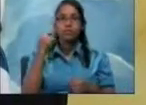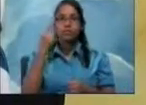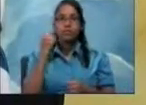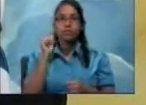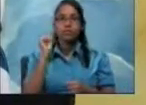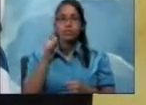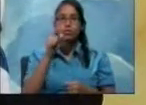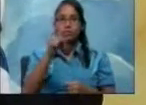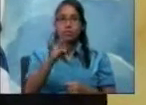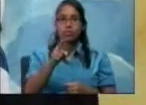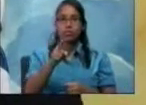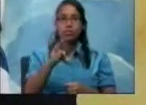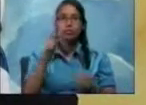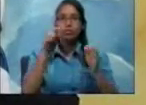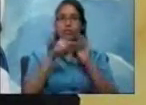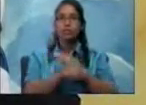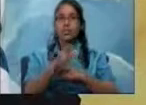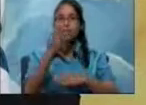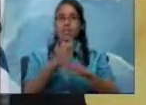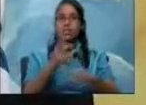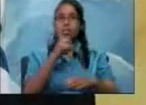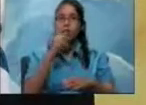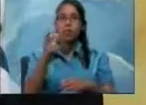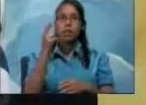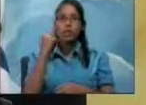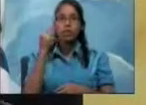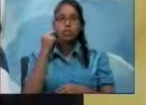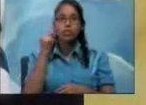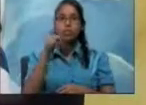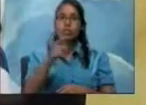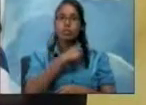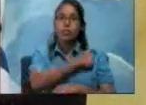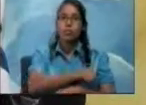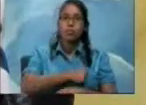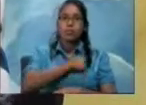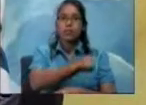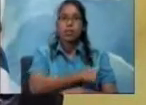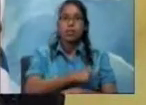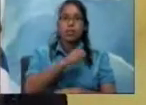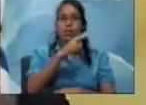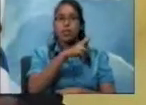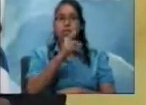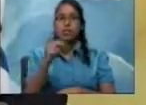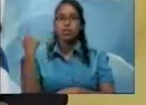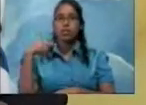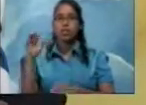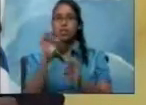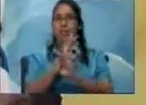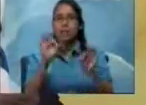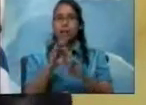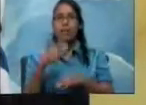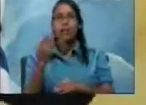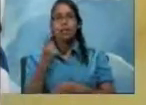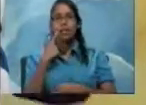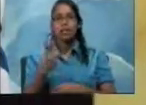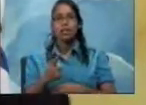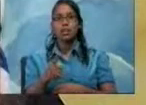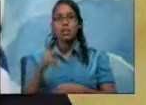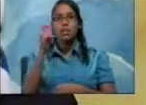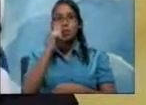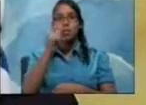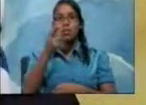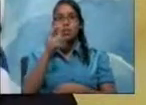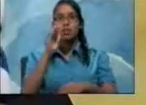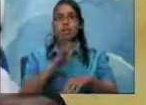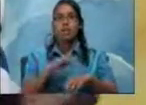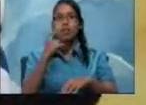si usted se mete entre las malas costumbres usted lamentablemente no tiene nada que decir si Pedro le hubiese tocado